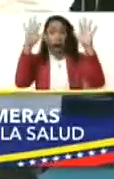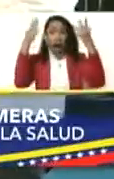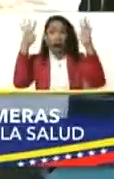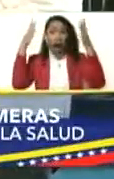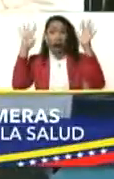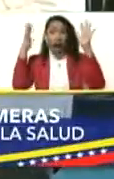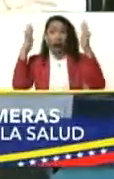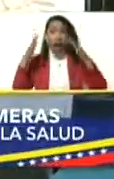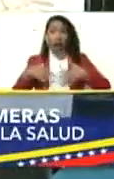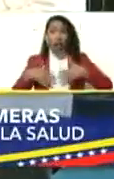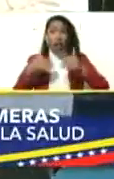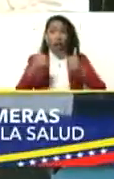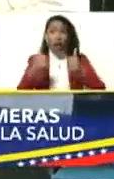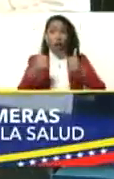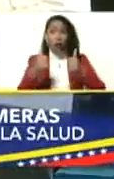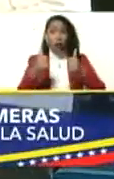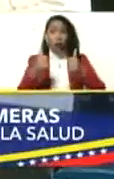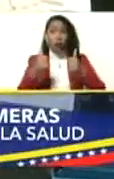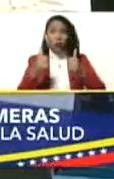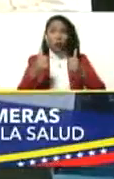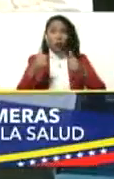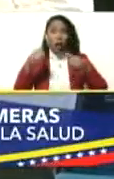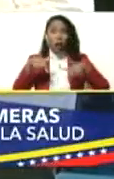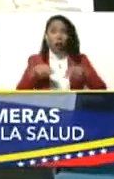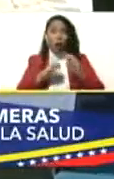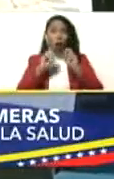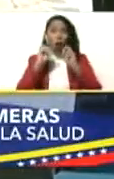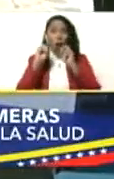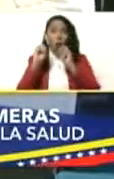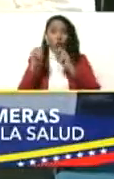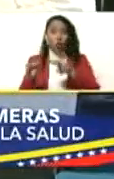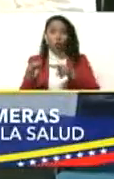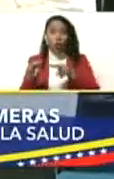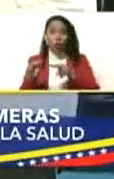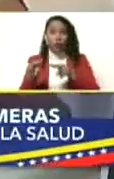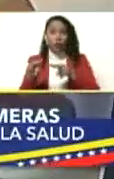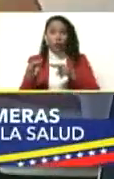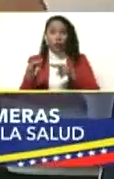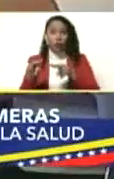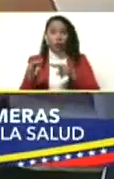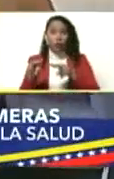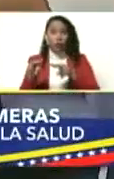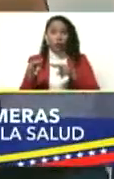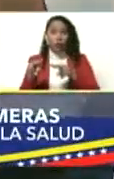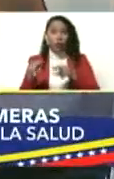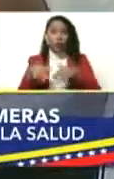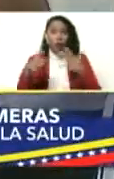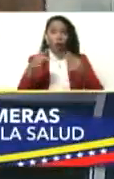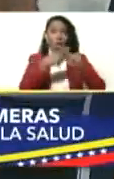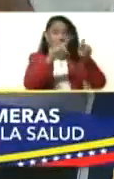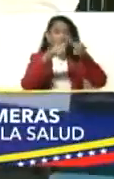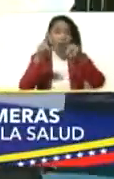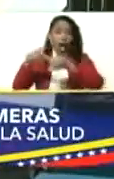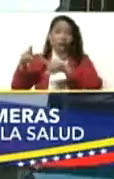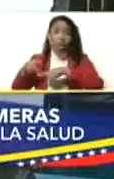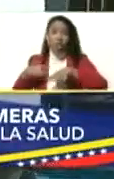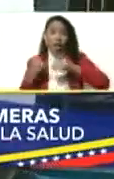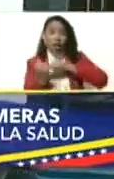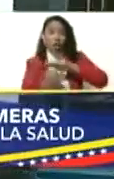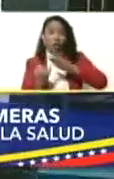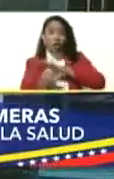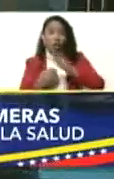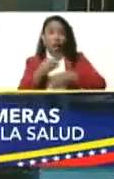en salud, siendo en esta oportunidad y por medio del Sistema Público Nacional de Salud, a través de los distintos entes que lo conforman